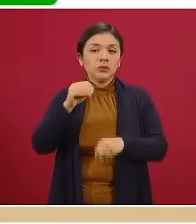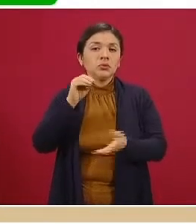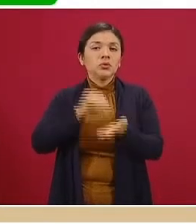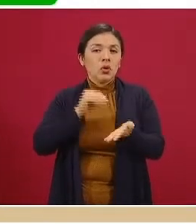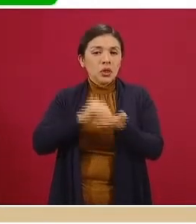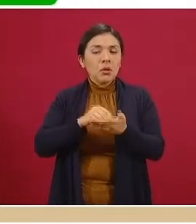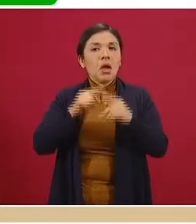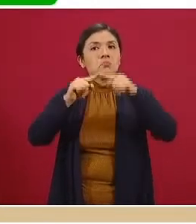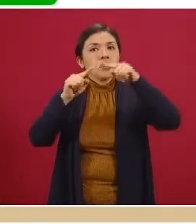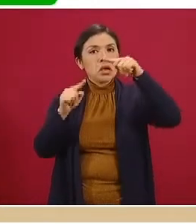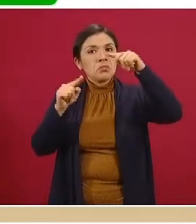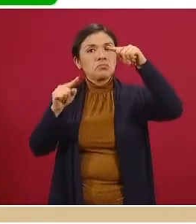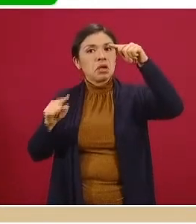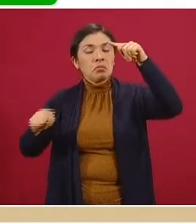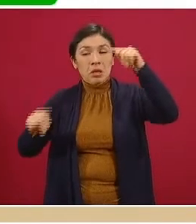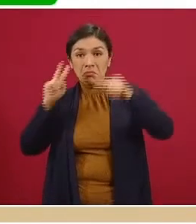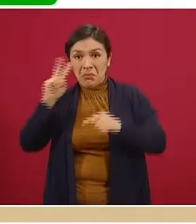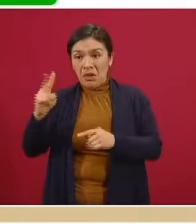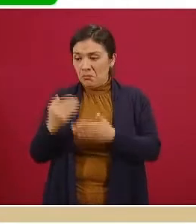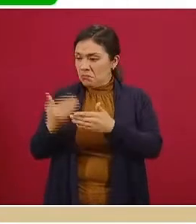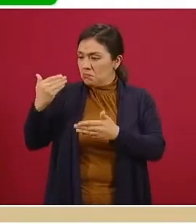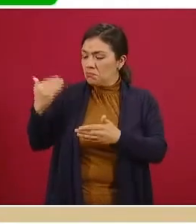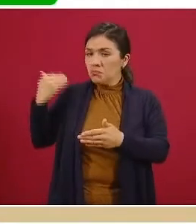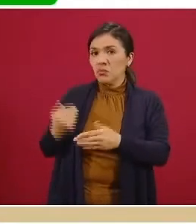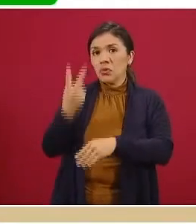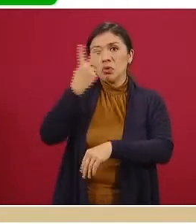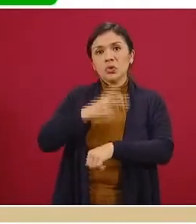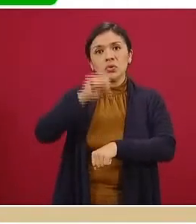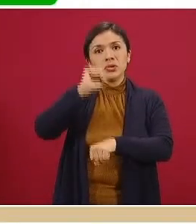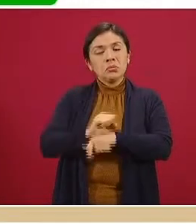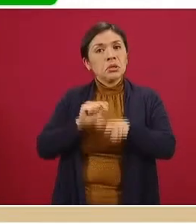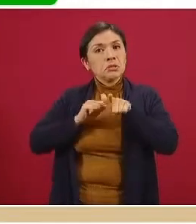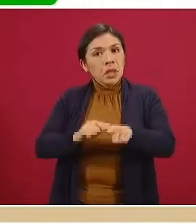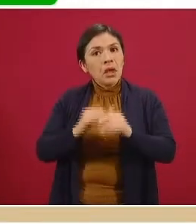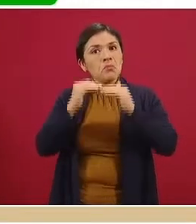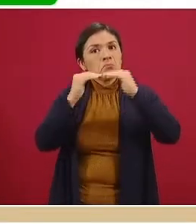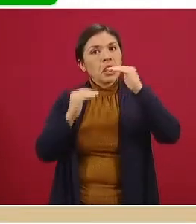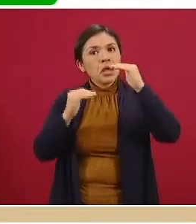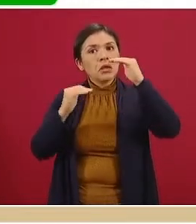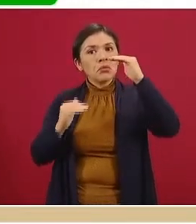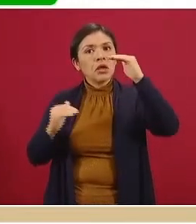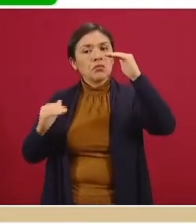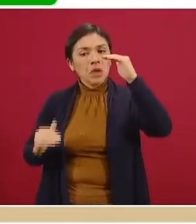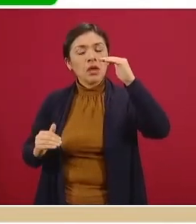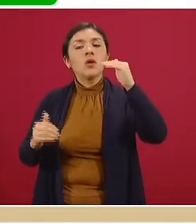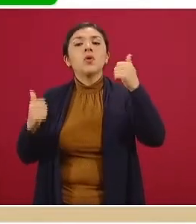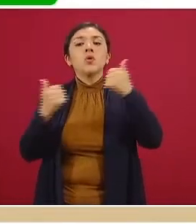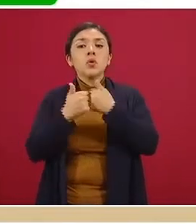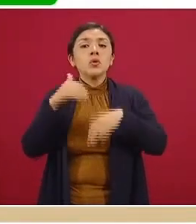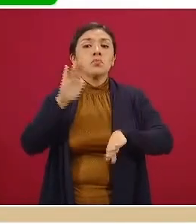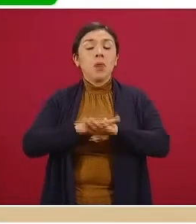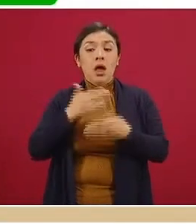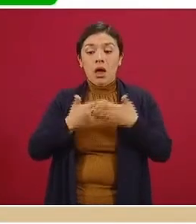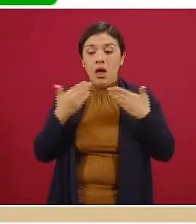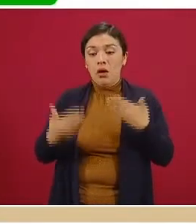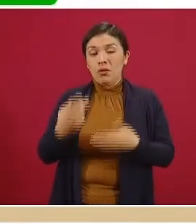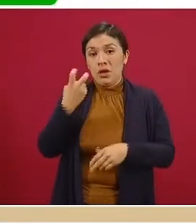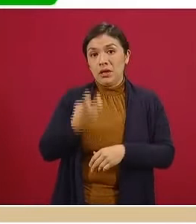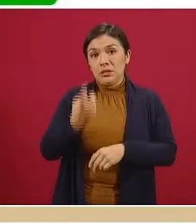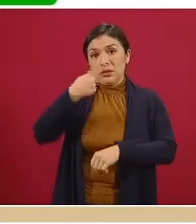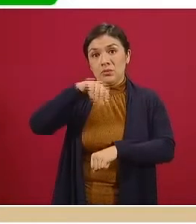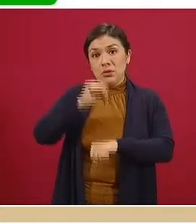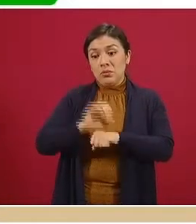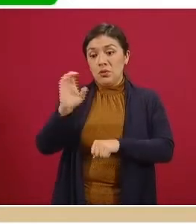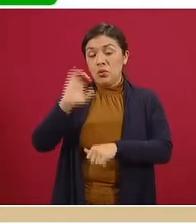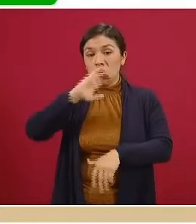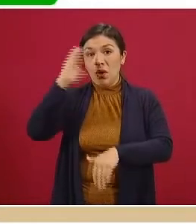un descenso en las últimas 2 semanas y complementando una tendencia descendente que para esta semana, cuando